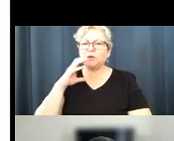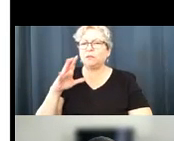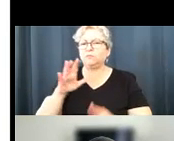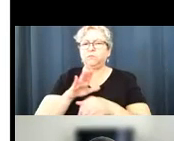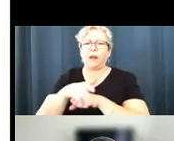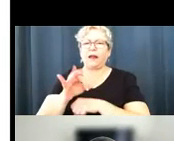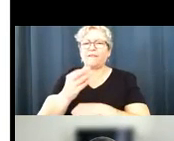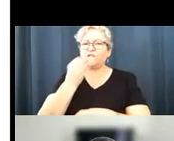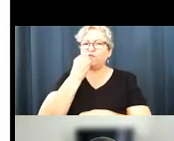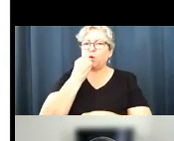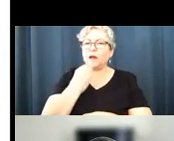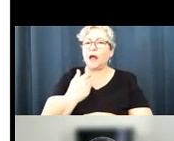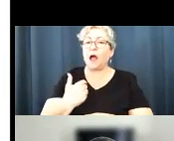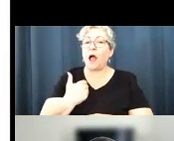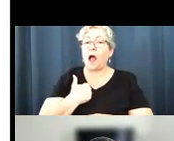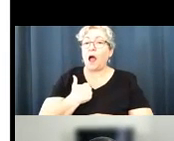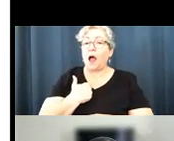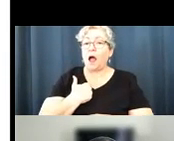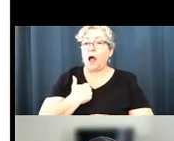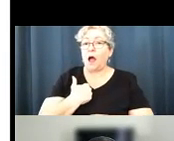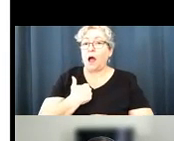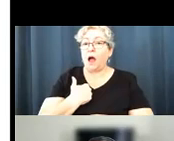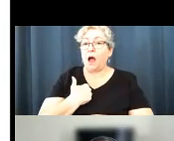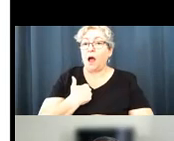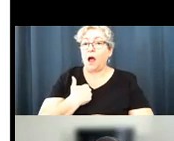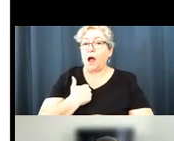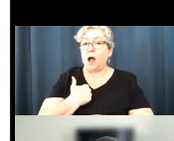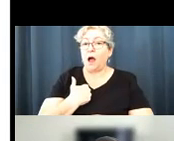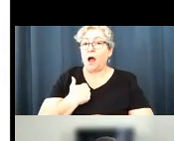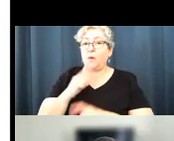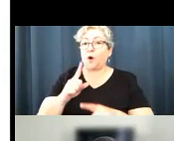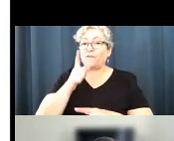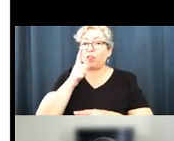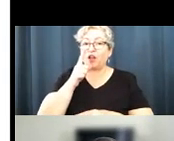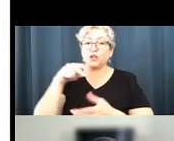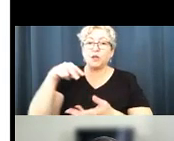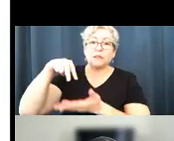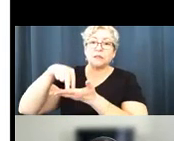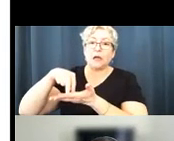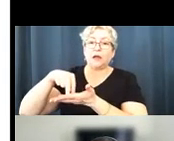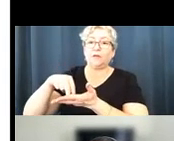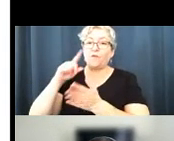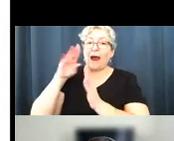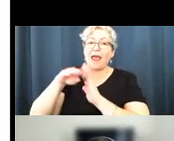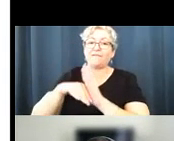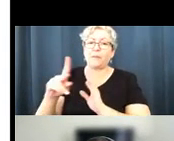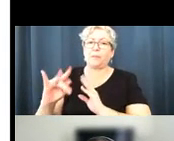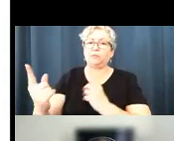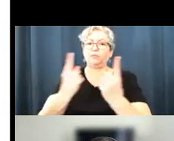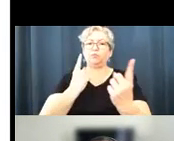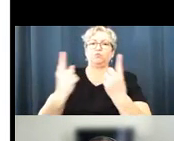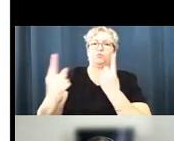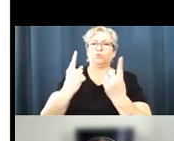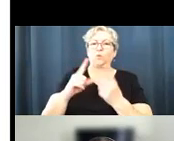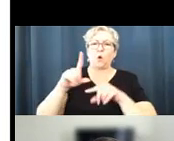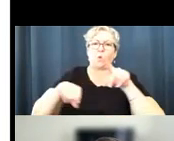Ser predicadora. Había muchas veces en las cafeterías, yo iba y me quedaba parado como media hora y la gente venía. Antes de ir a almorzar,